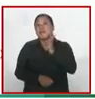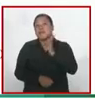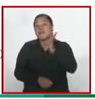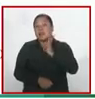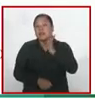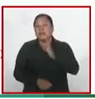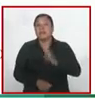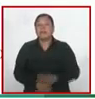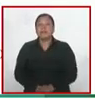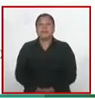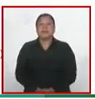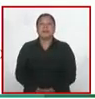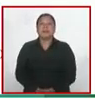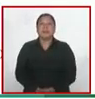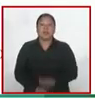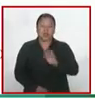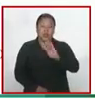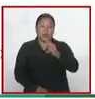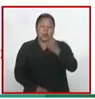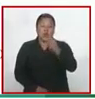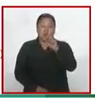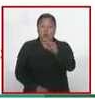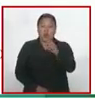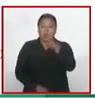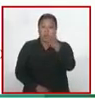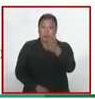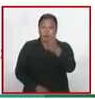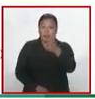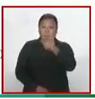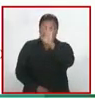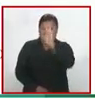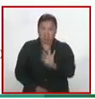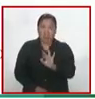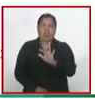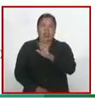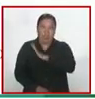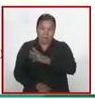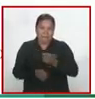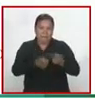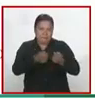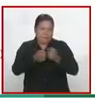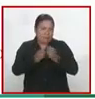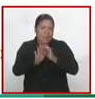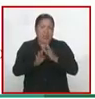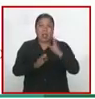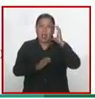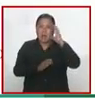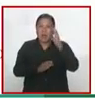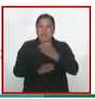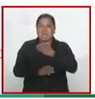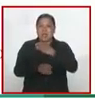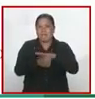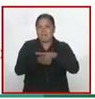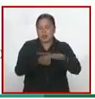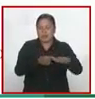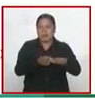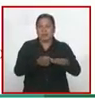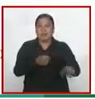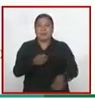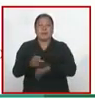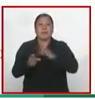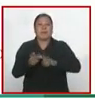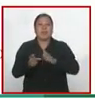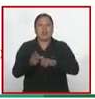tiene el 91.7 por ciento de porcentaje de camas ocupadas seguido del hospital